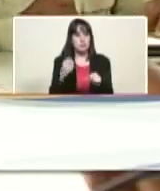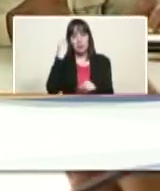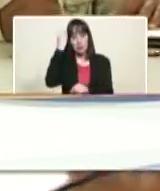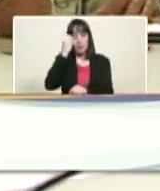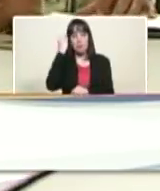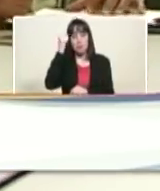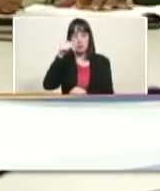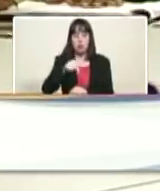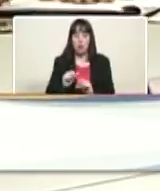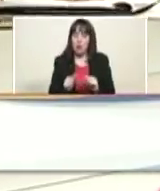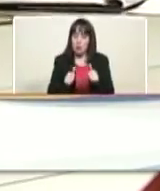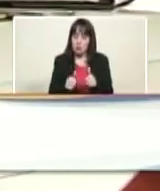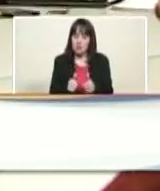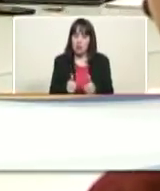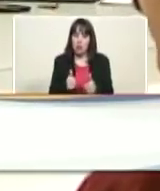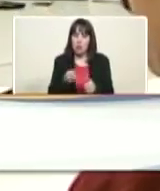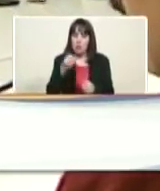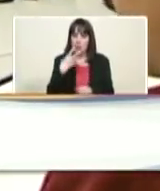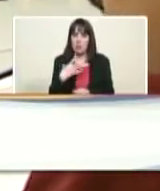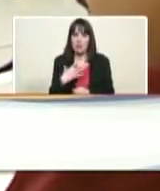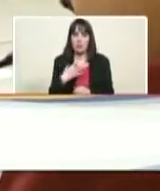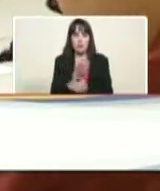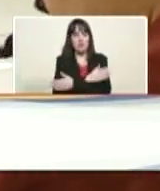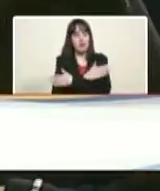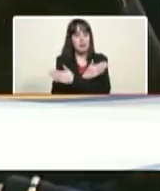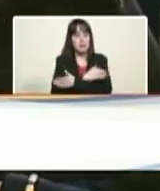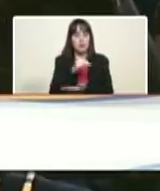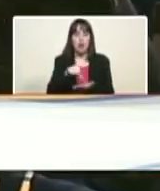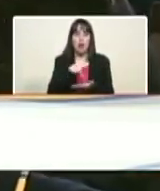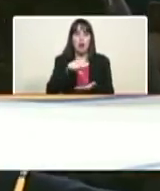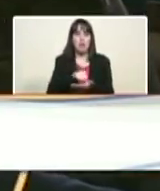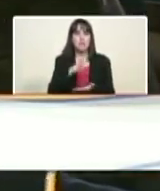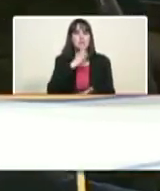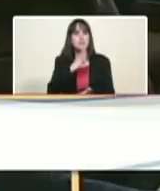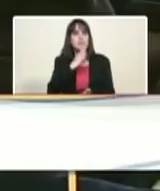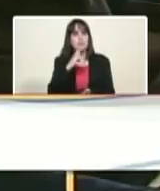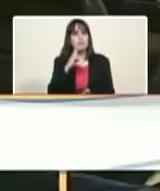de hoy ha nacido bien. Felicito al Banco Central de Venezuela,